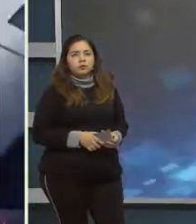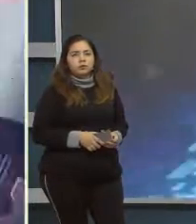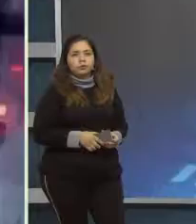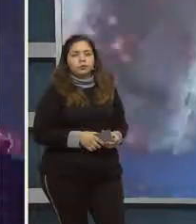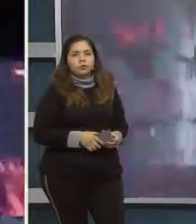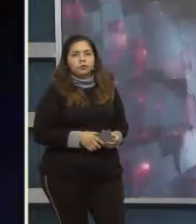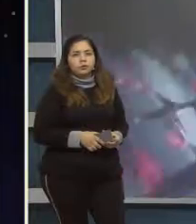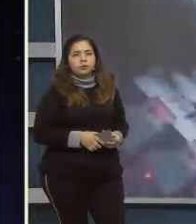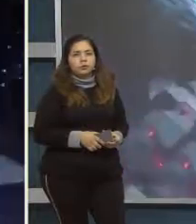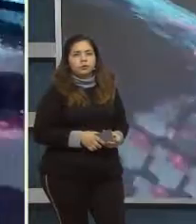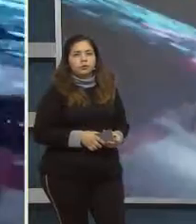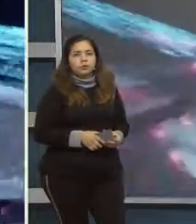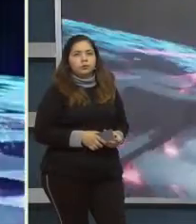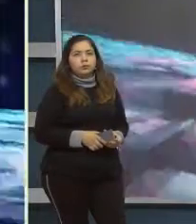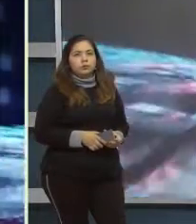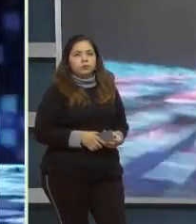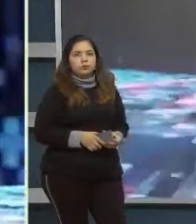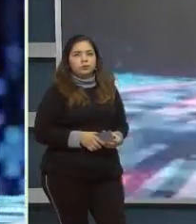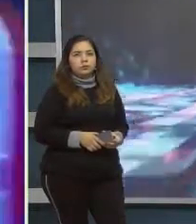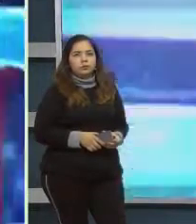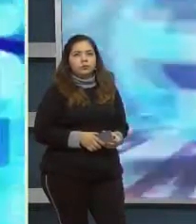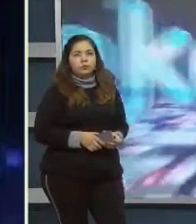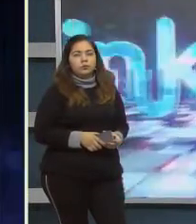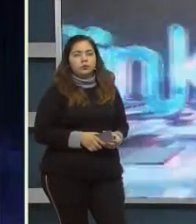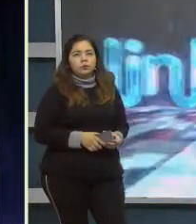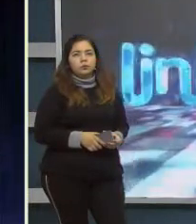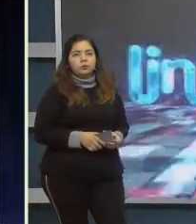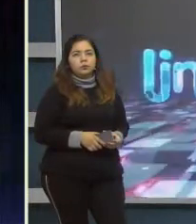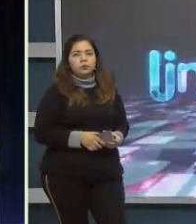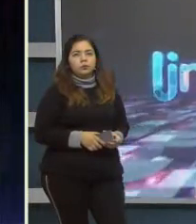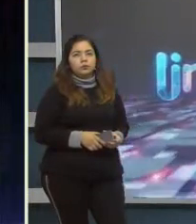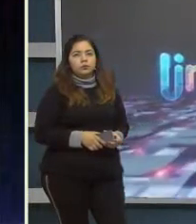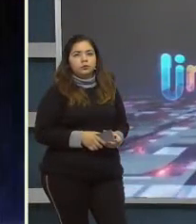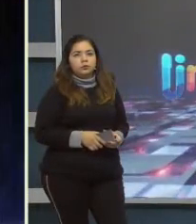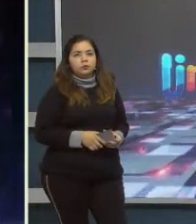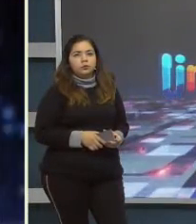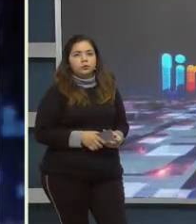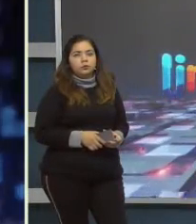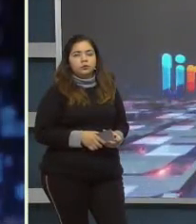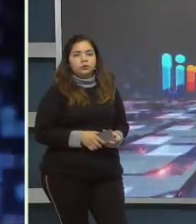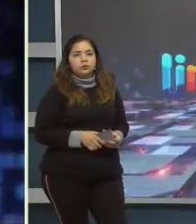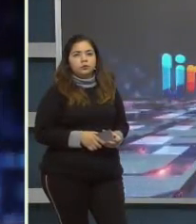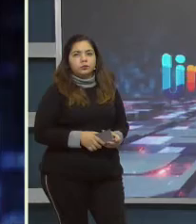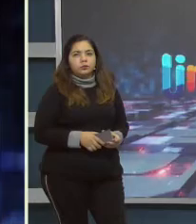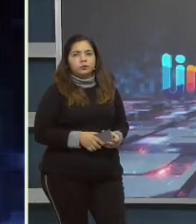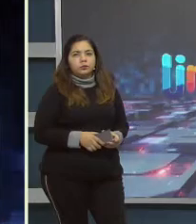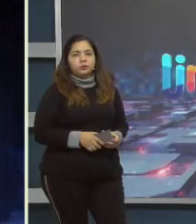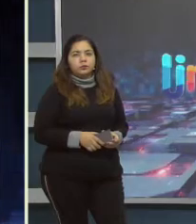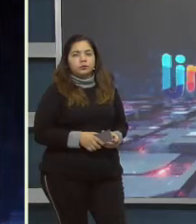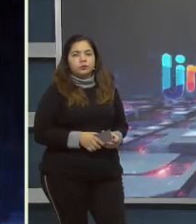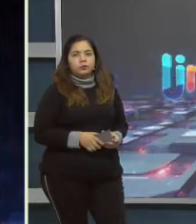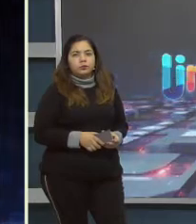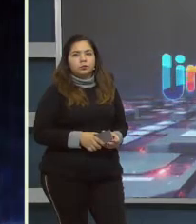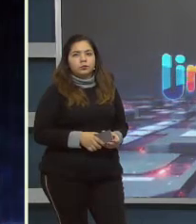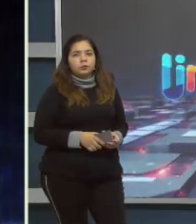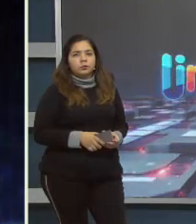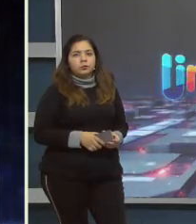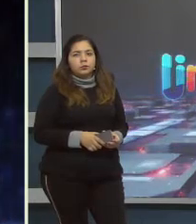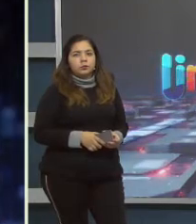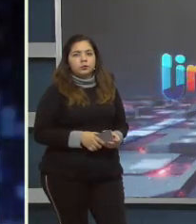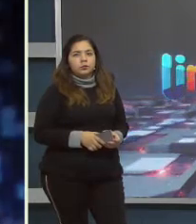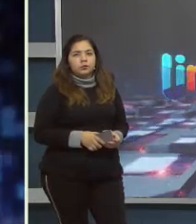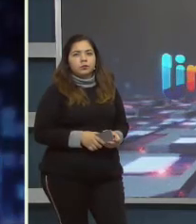información sobre los formatos, los lugares, los horarios, todo eso va a ser virtual. Lo que